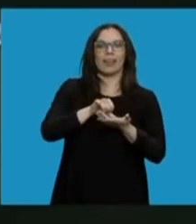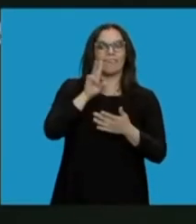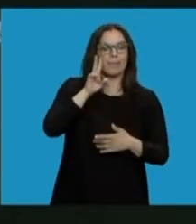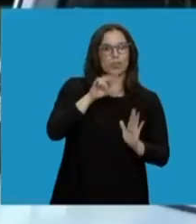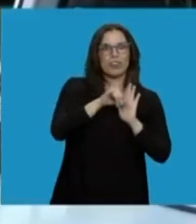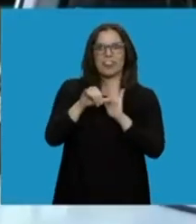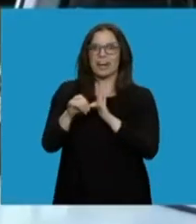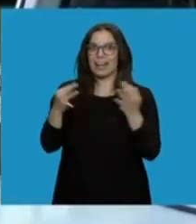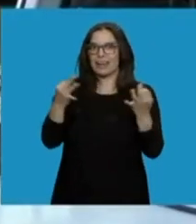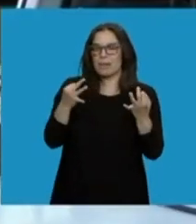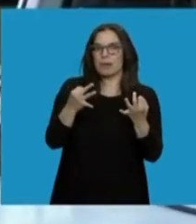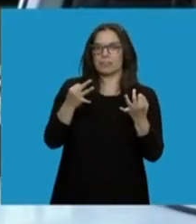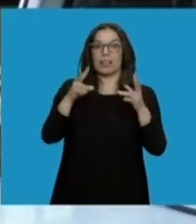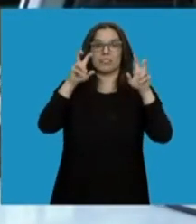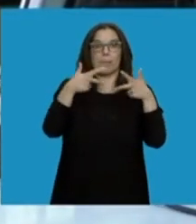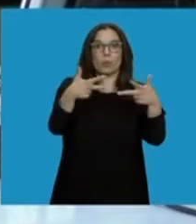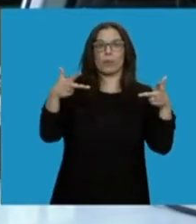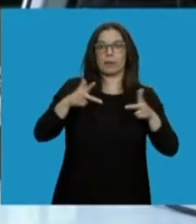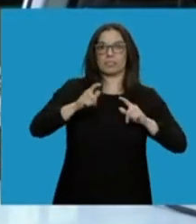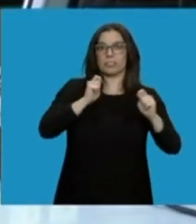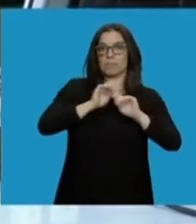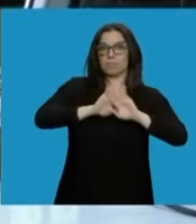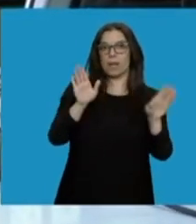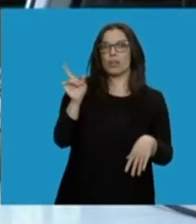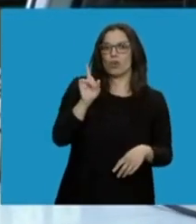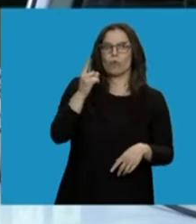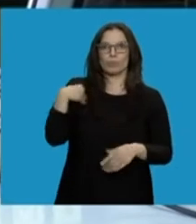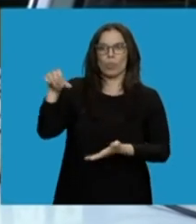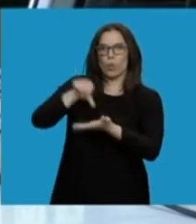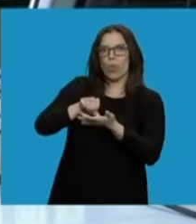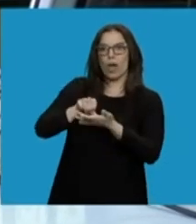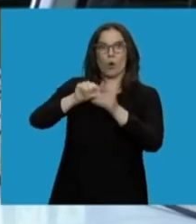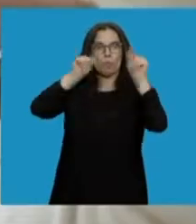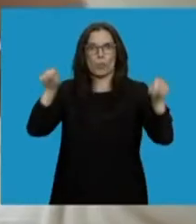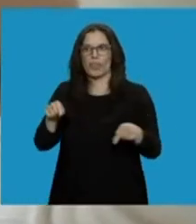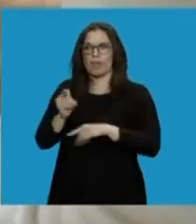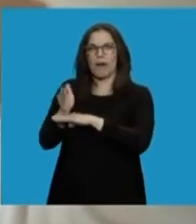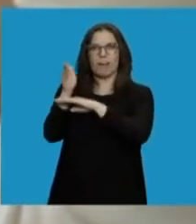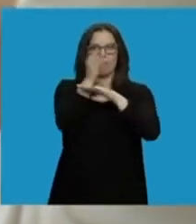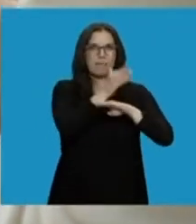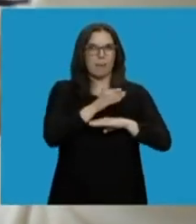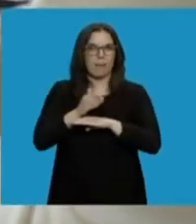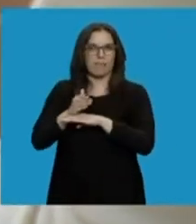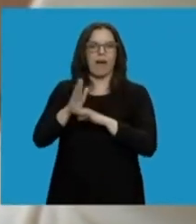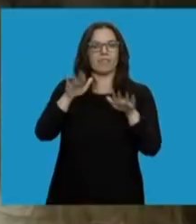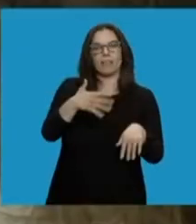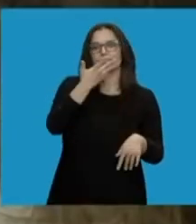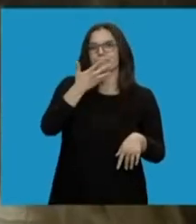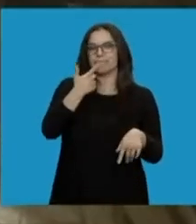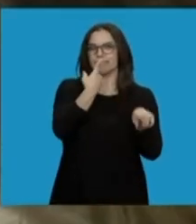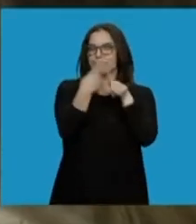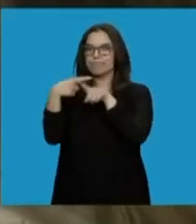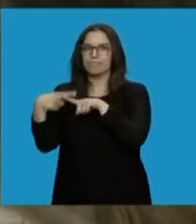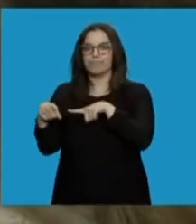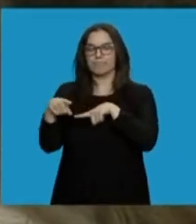ocurre, no solo con las ruedas de prensa, sino bueno, pues recorriendo la ciudad o la provincia, pues vas conociendo